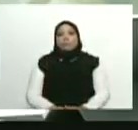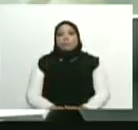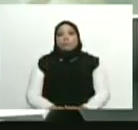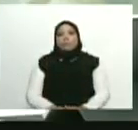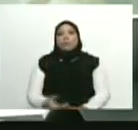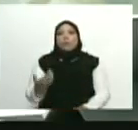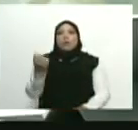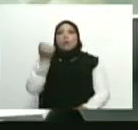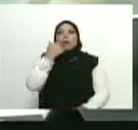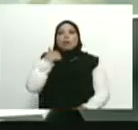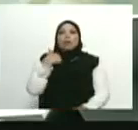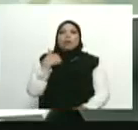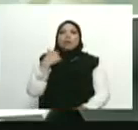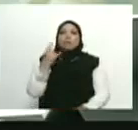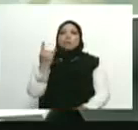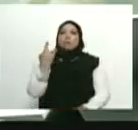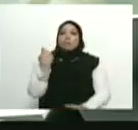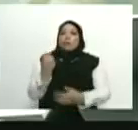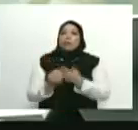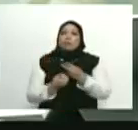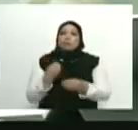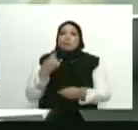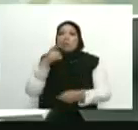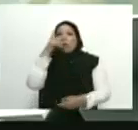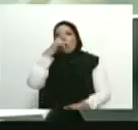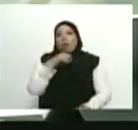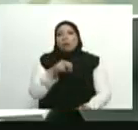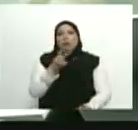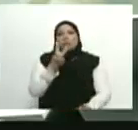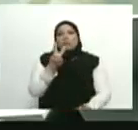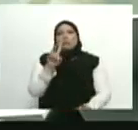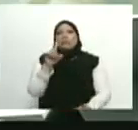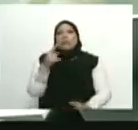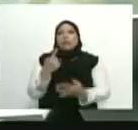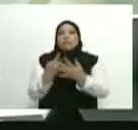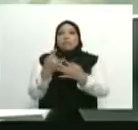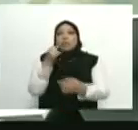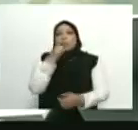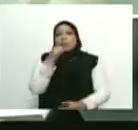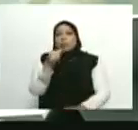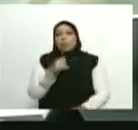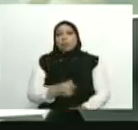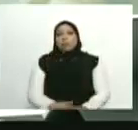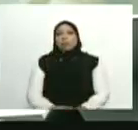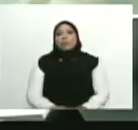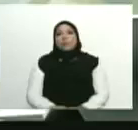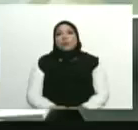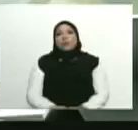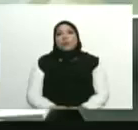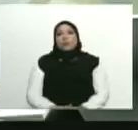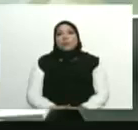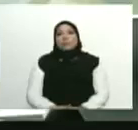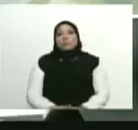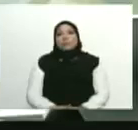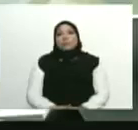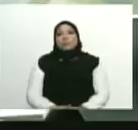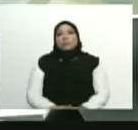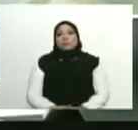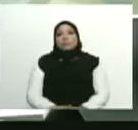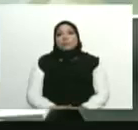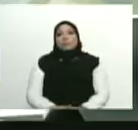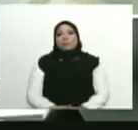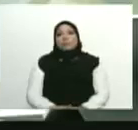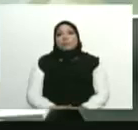batalla de Carabobo. En el año 21, fíjate, por el 23 lanzaron la ofensiva, tomaron Puerto Cabello,